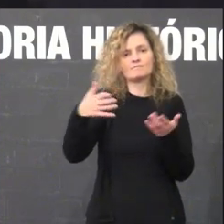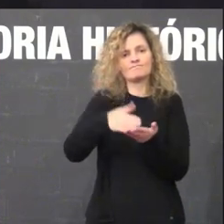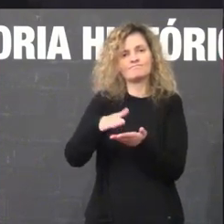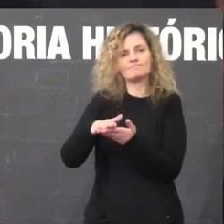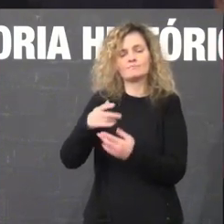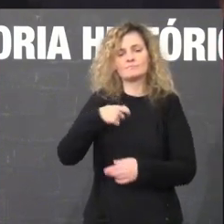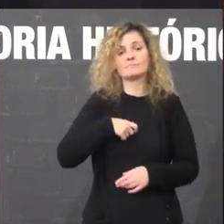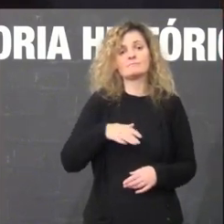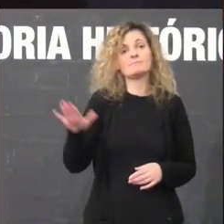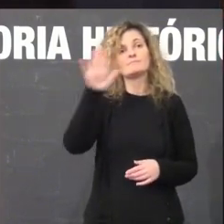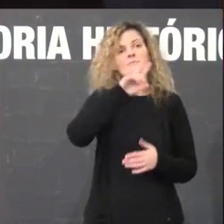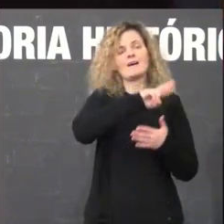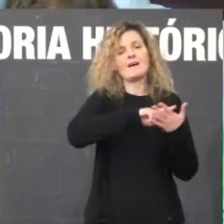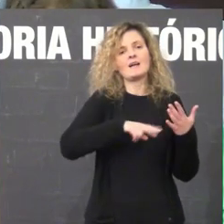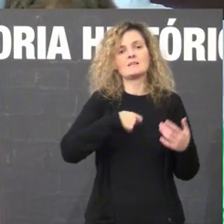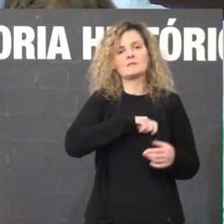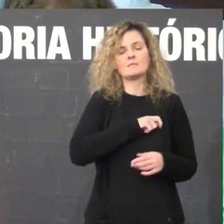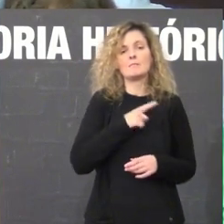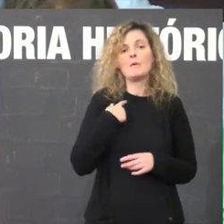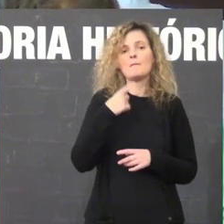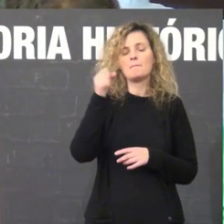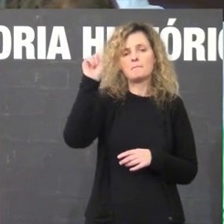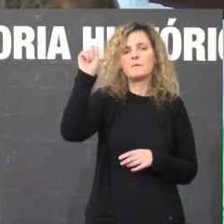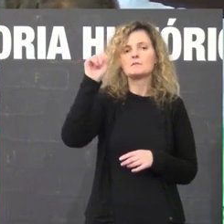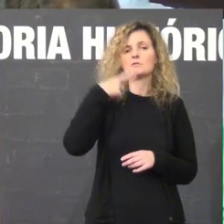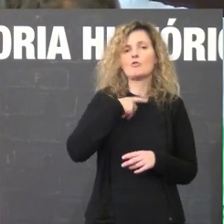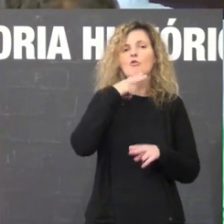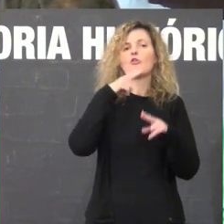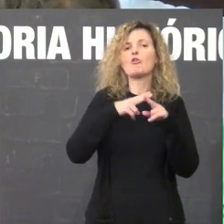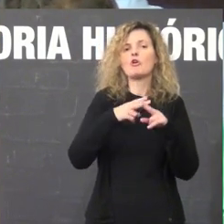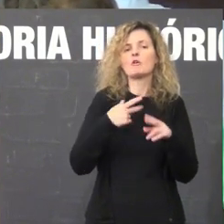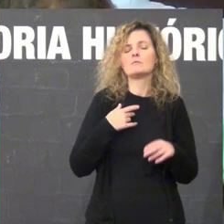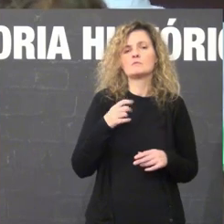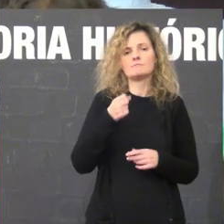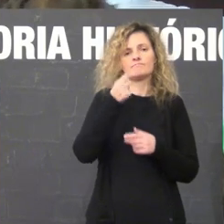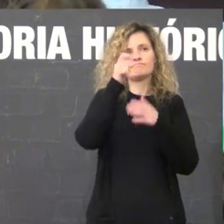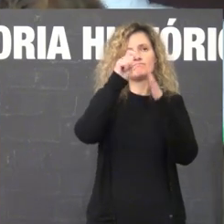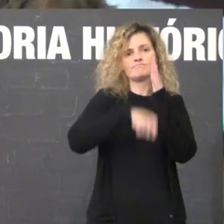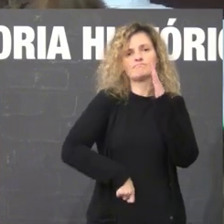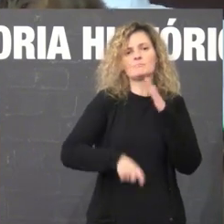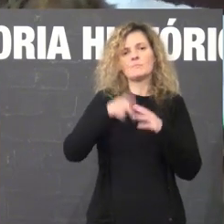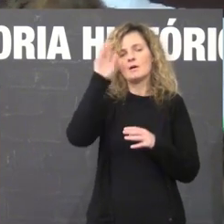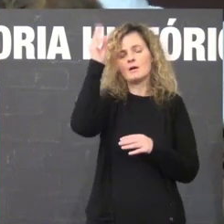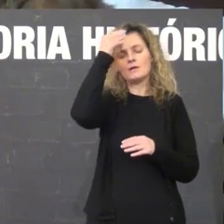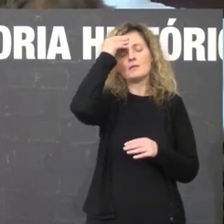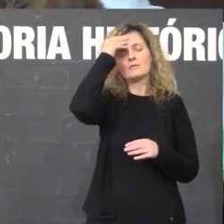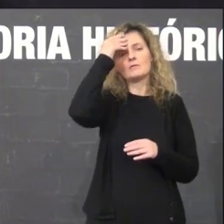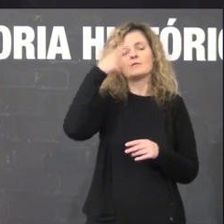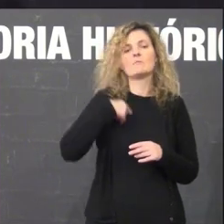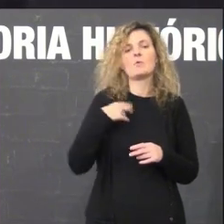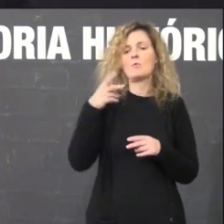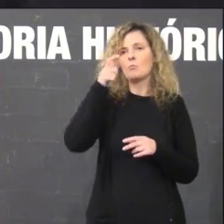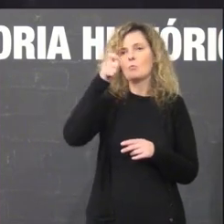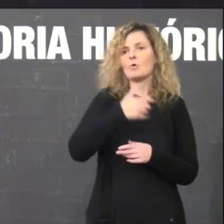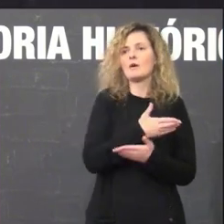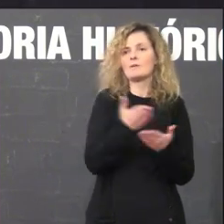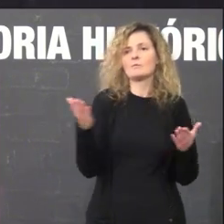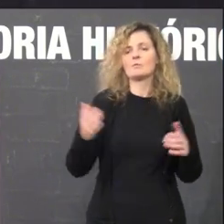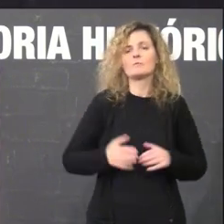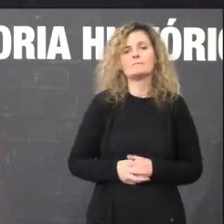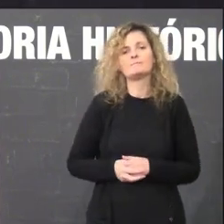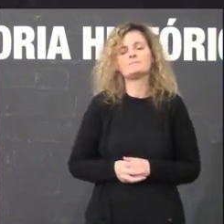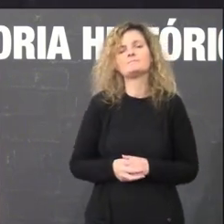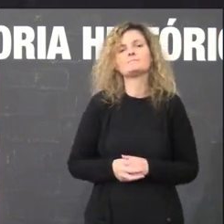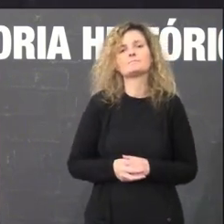de España Patriotas ardientes cuyos nombres permanecerán imperecederos en la memoria y la veneración del pueblo